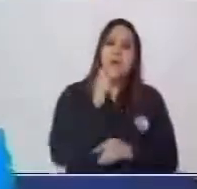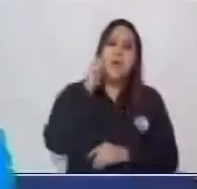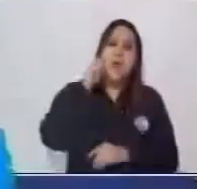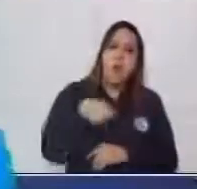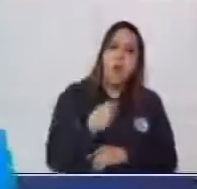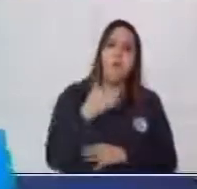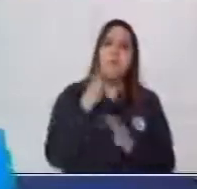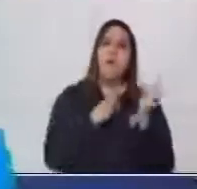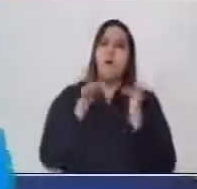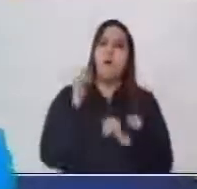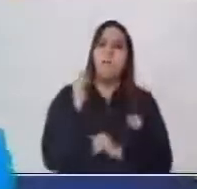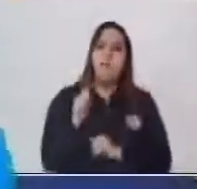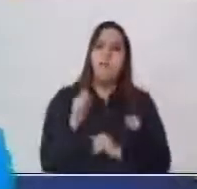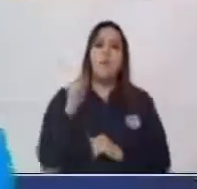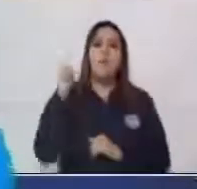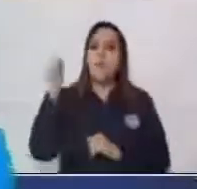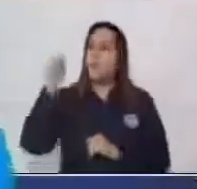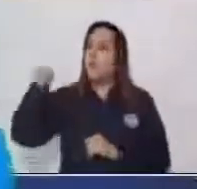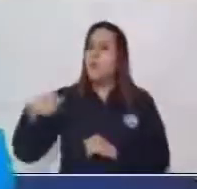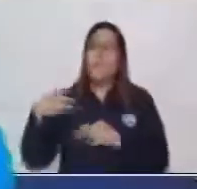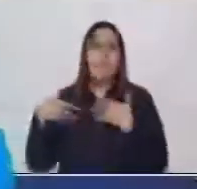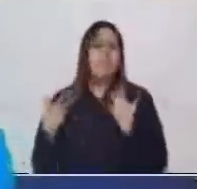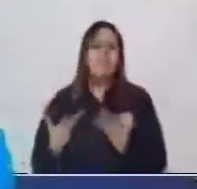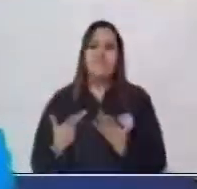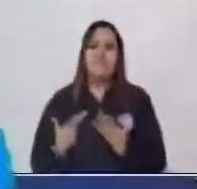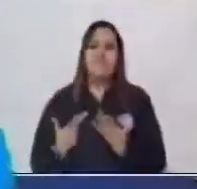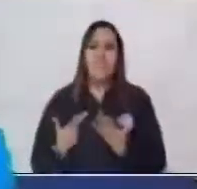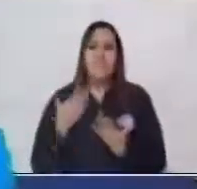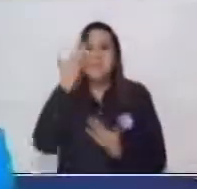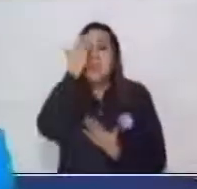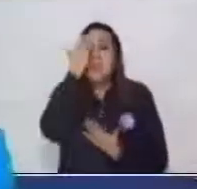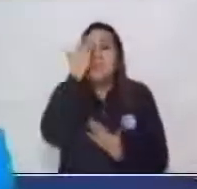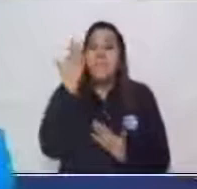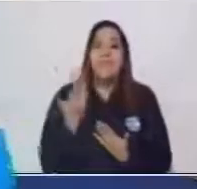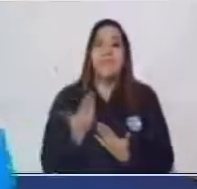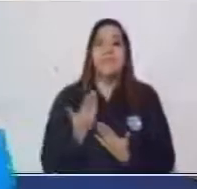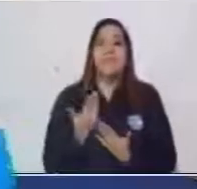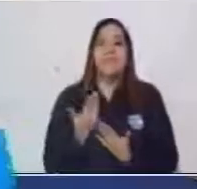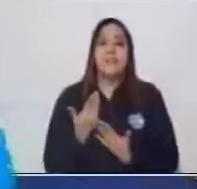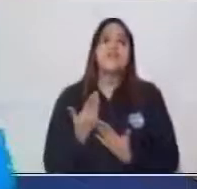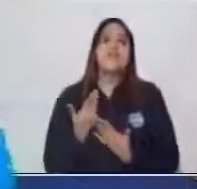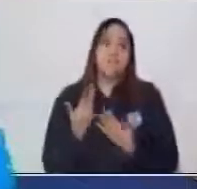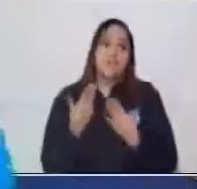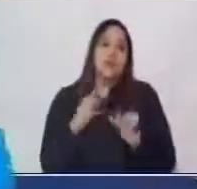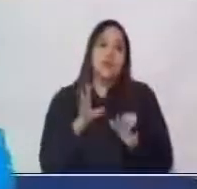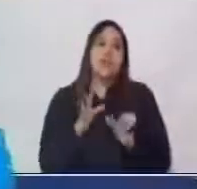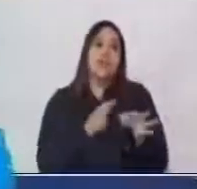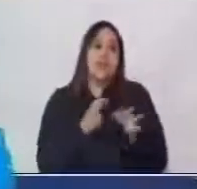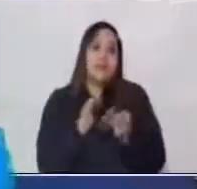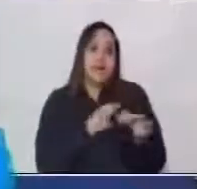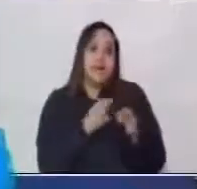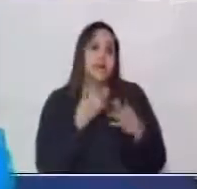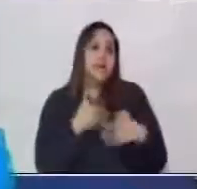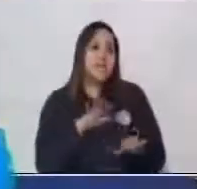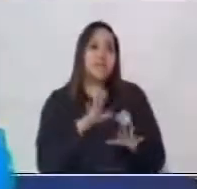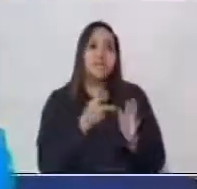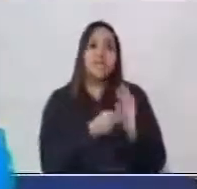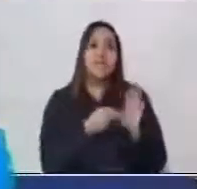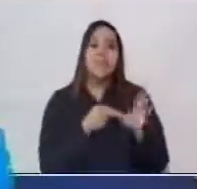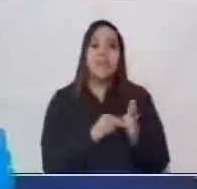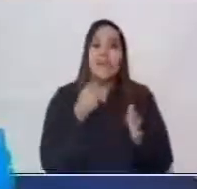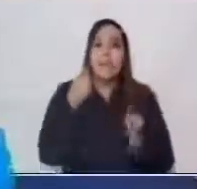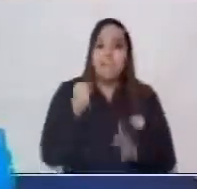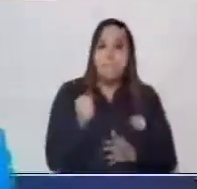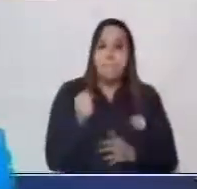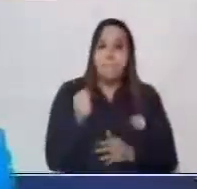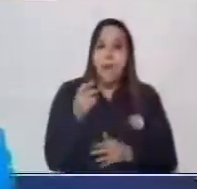para qué sirven? Como te indiqué, esto nos indica algunas pausas dentro del texto, pero esto no significa